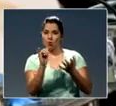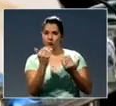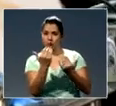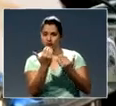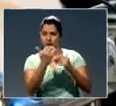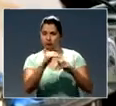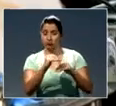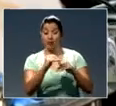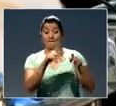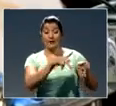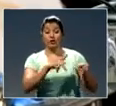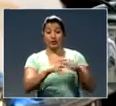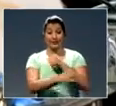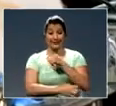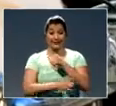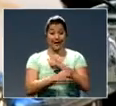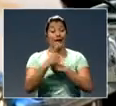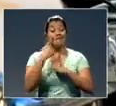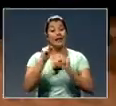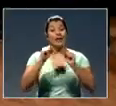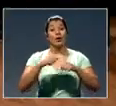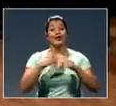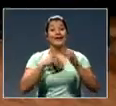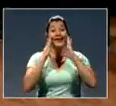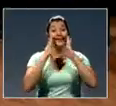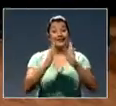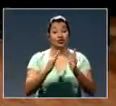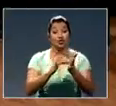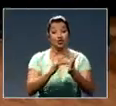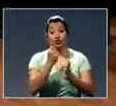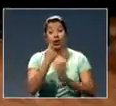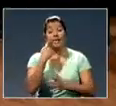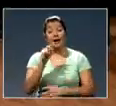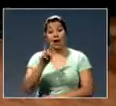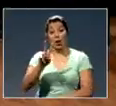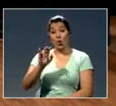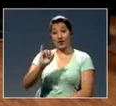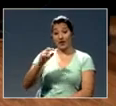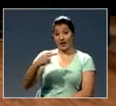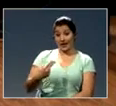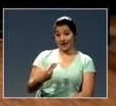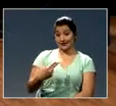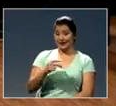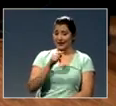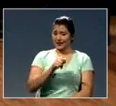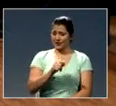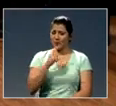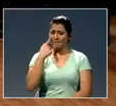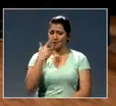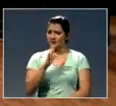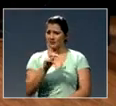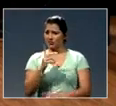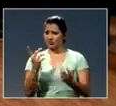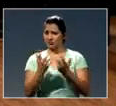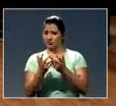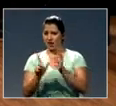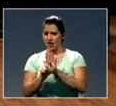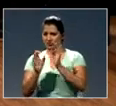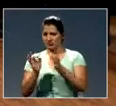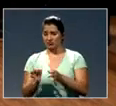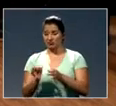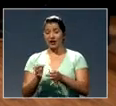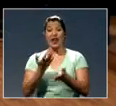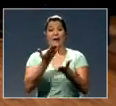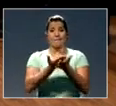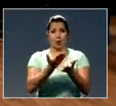el VIH, virus de inmunodeficiencia humana, podría ser inconstitucional, afirmaron legisladores críticos a la decisión. La propuesta